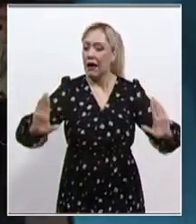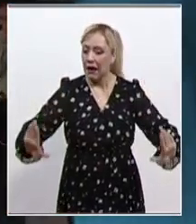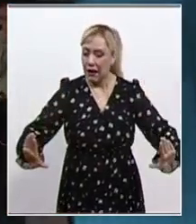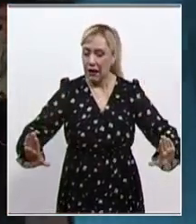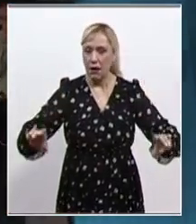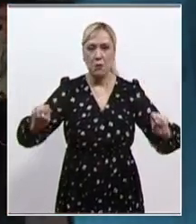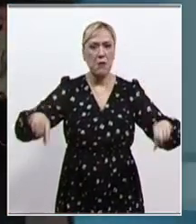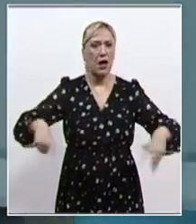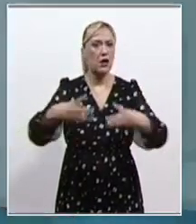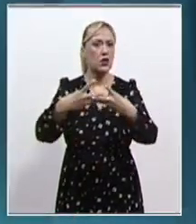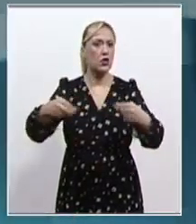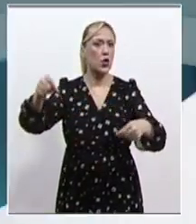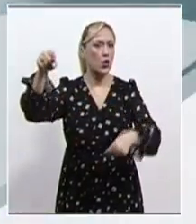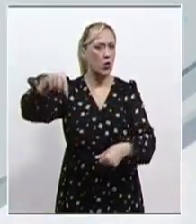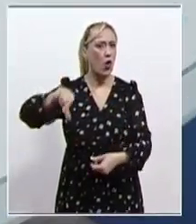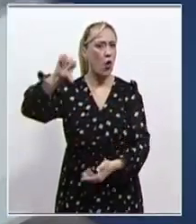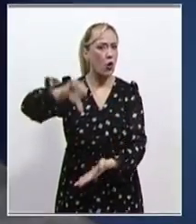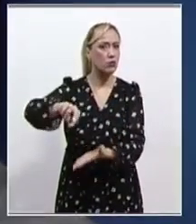tribunales.